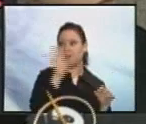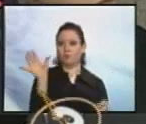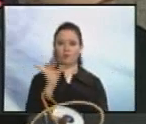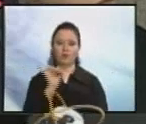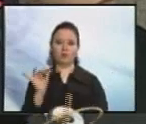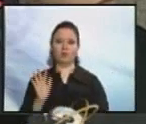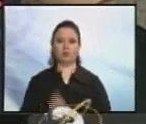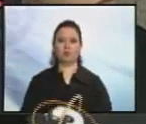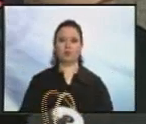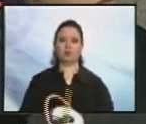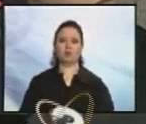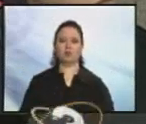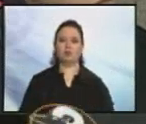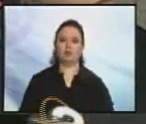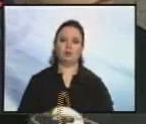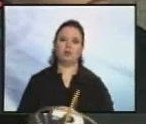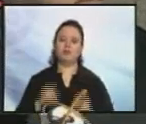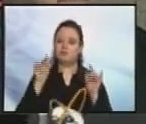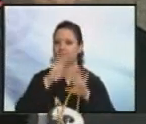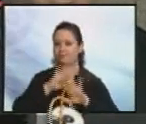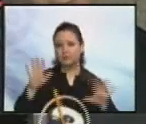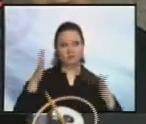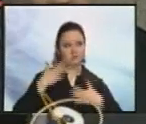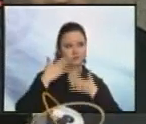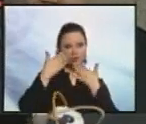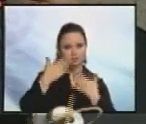Es la memoria que ya hemos entregado.